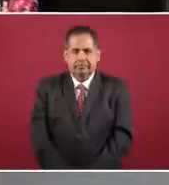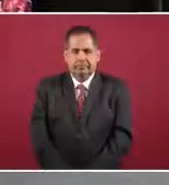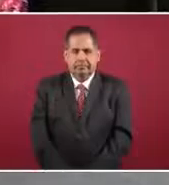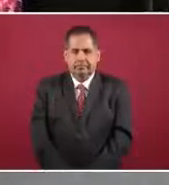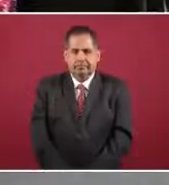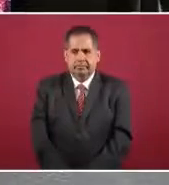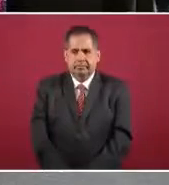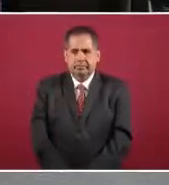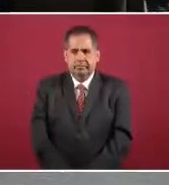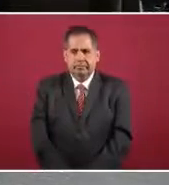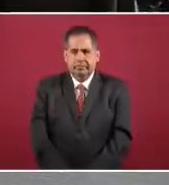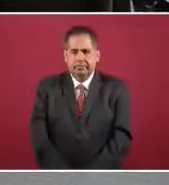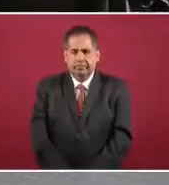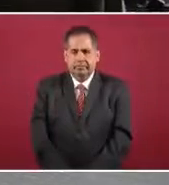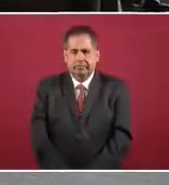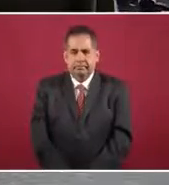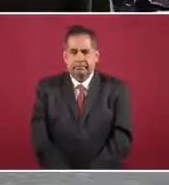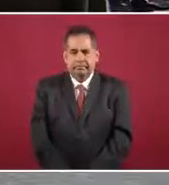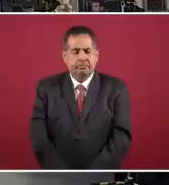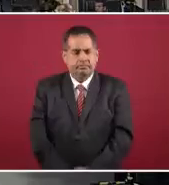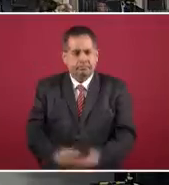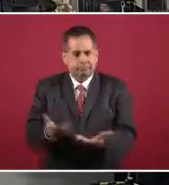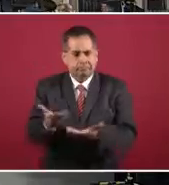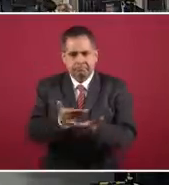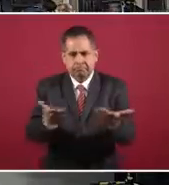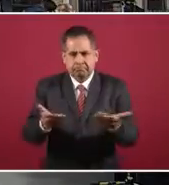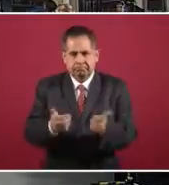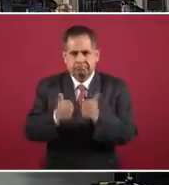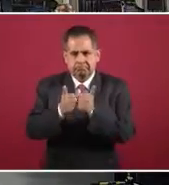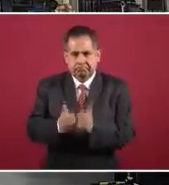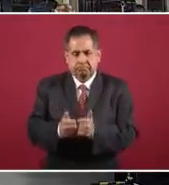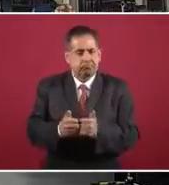Les invitamos a que nos acompañen. Vamos a